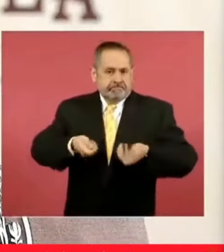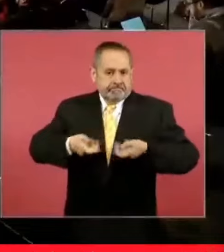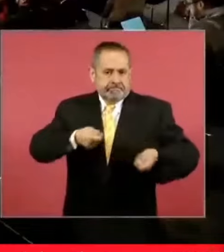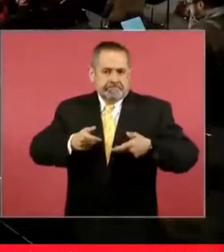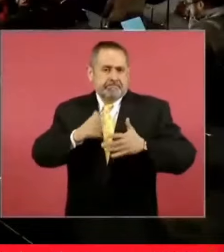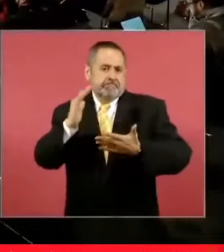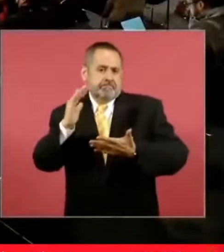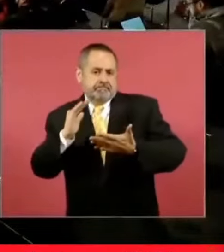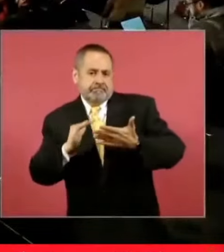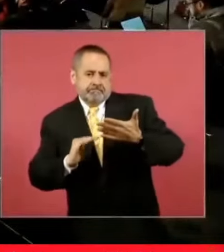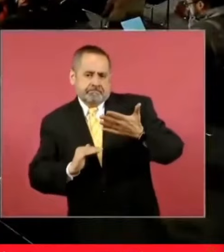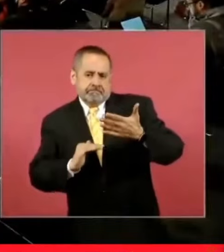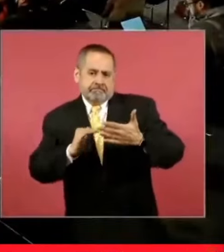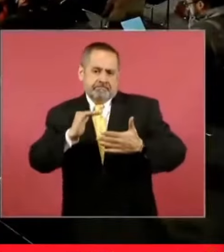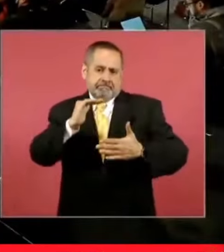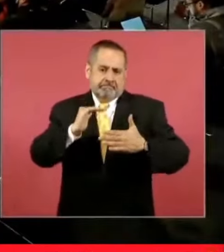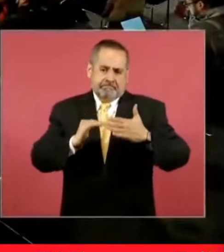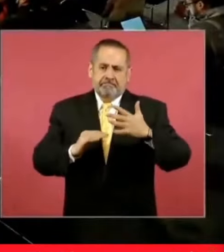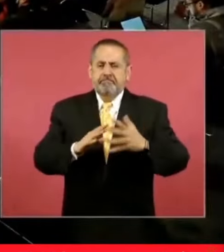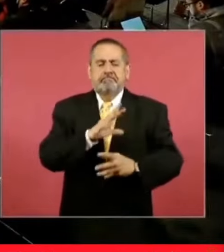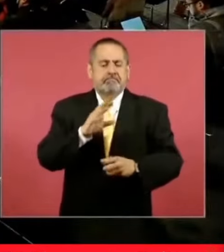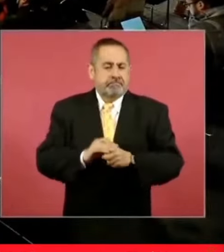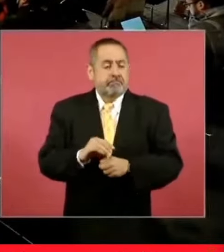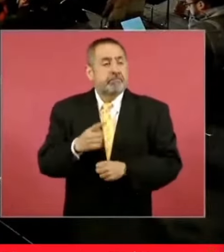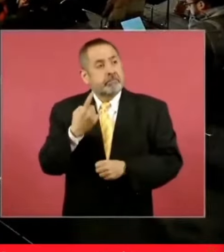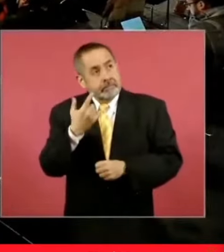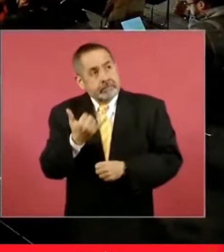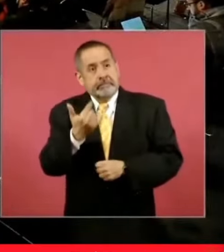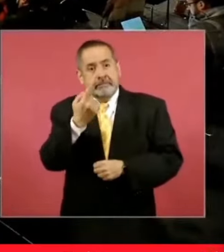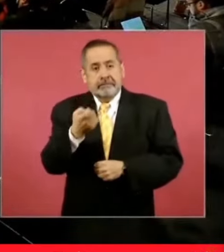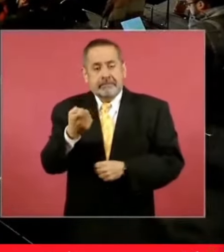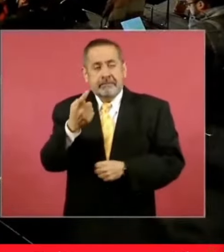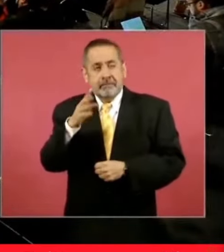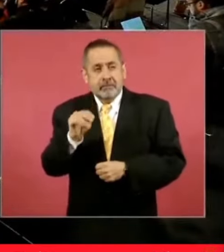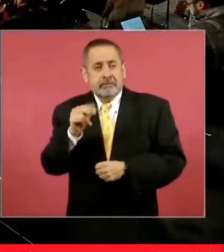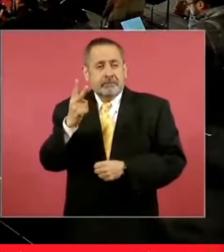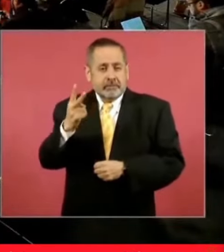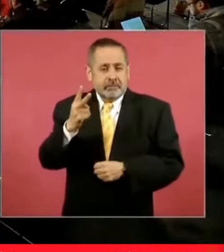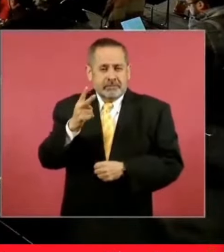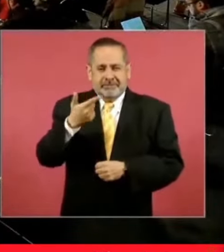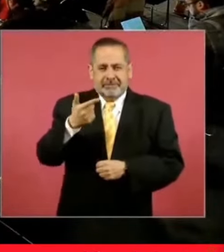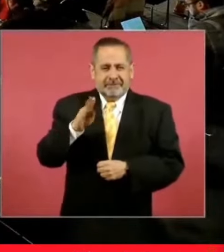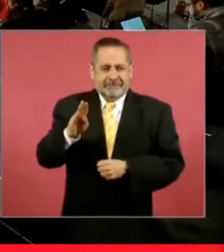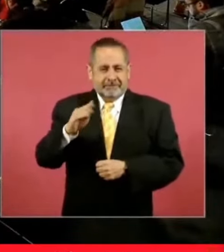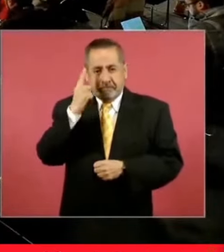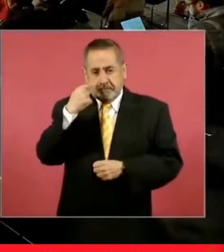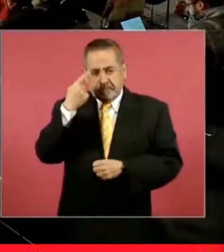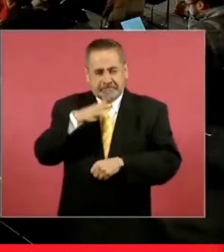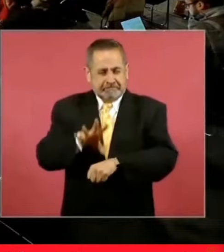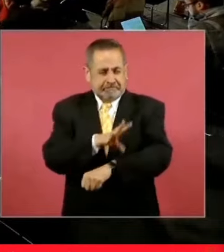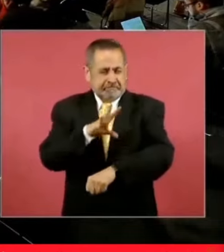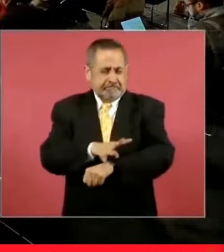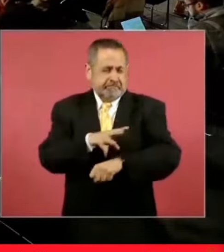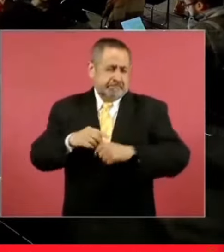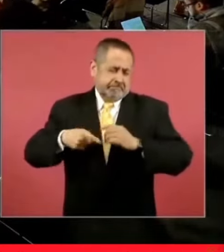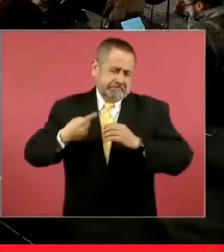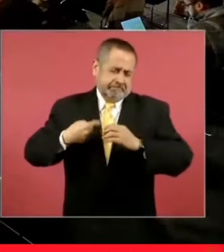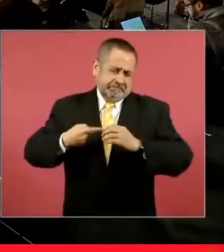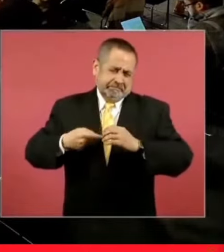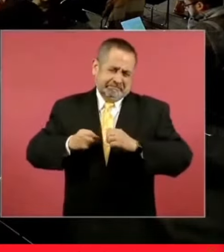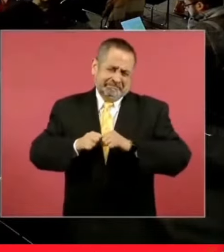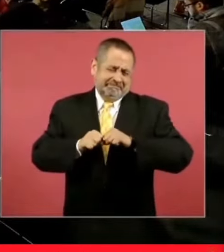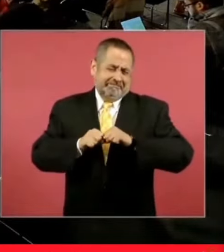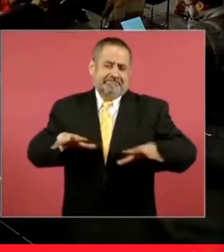hidroeléctrica media anual de 192 gigawatt hora. Adelante, por favor. Muchas gracias.